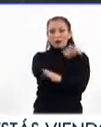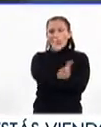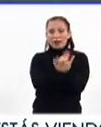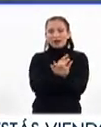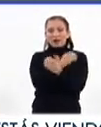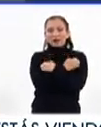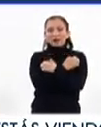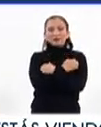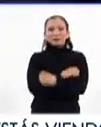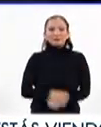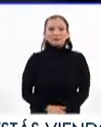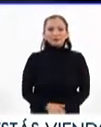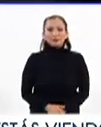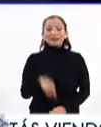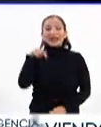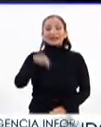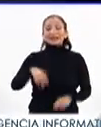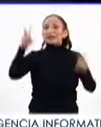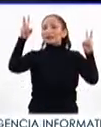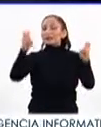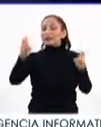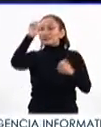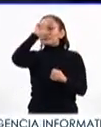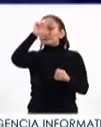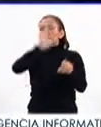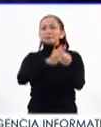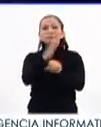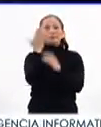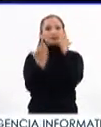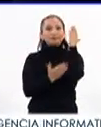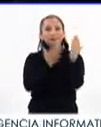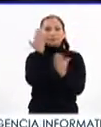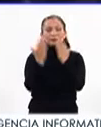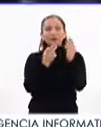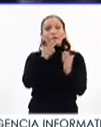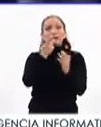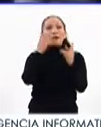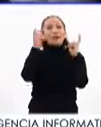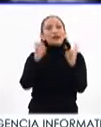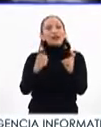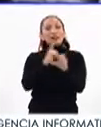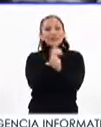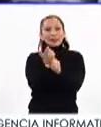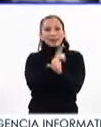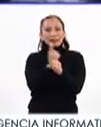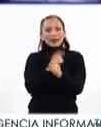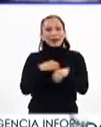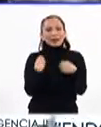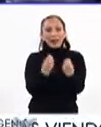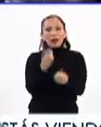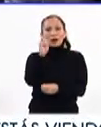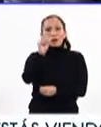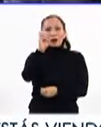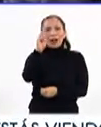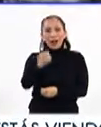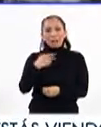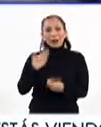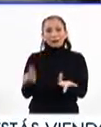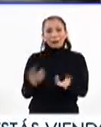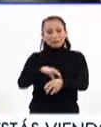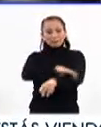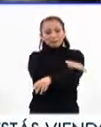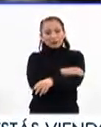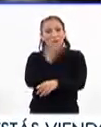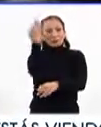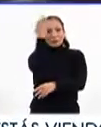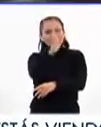educativa. En nuestra sección Orientación Vocacional hablaremos sobre la licenciatura que ofrece la UNAM en prótesis